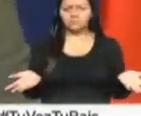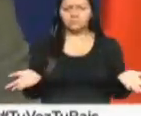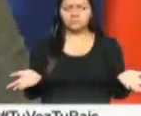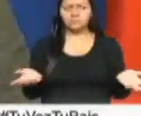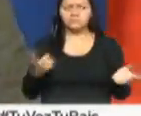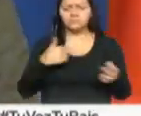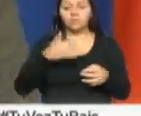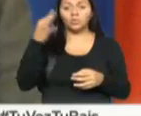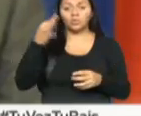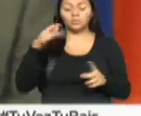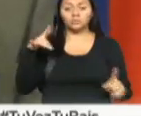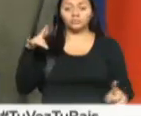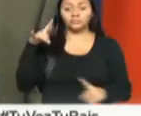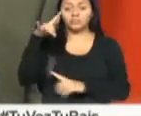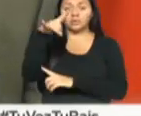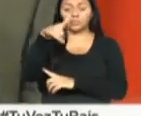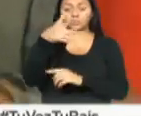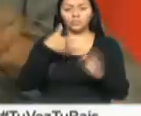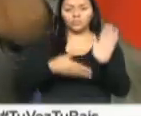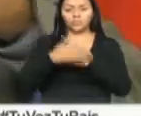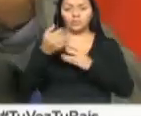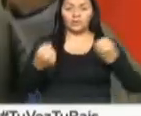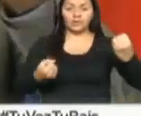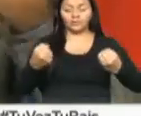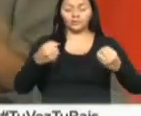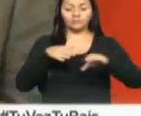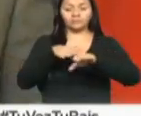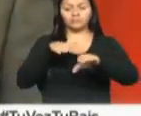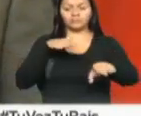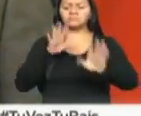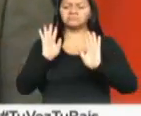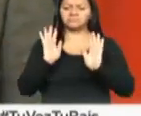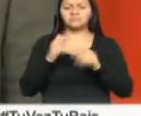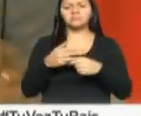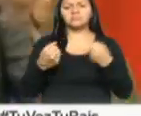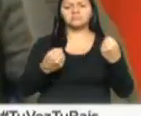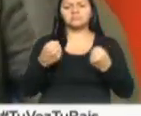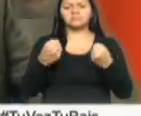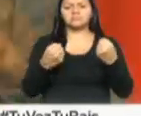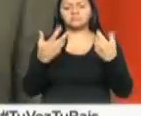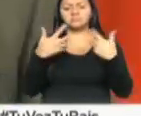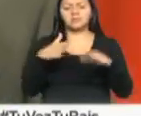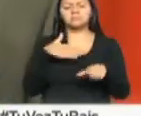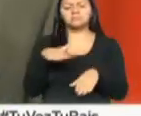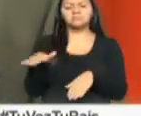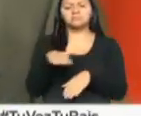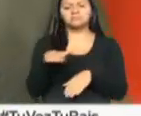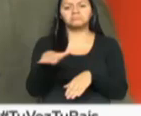dirigía al aeropuerto, sin ningún argumento, de un